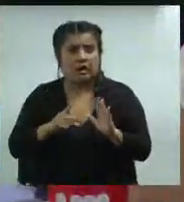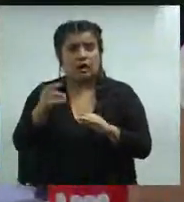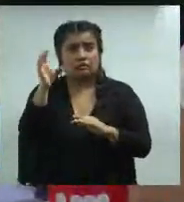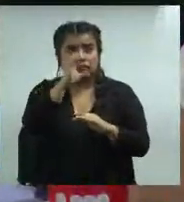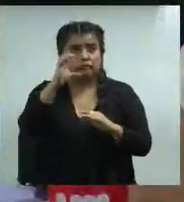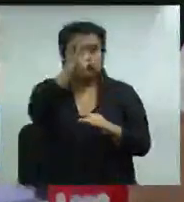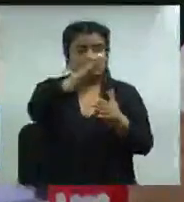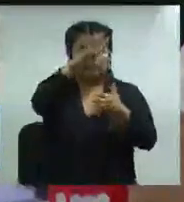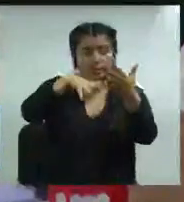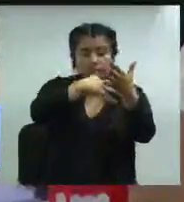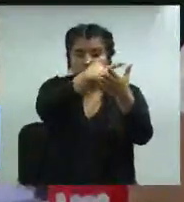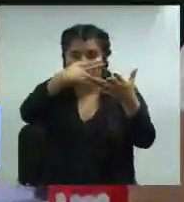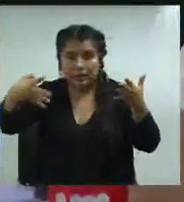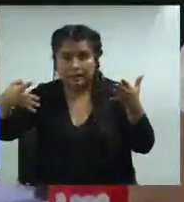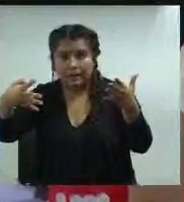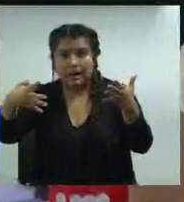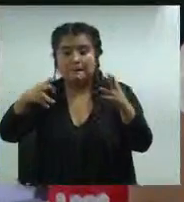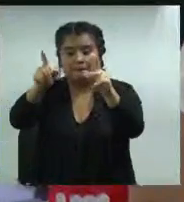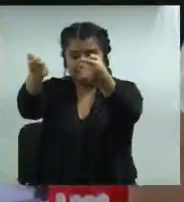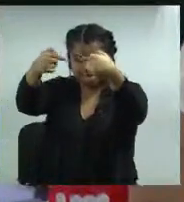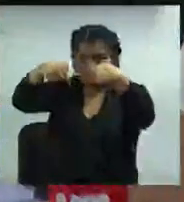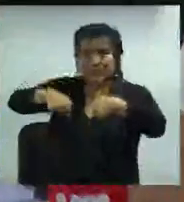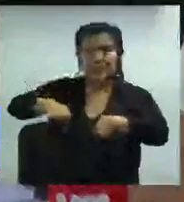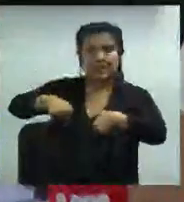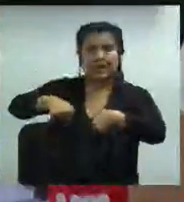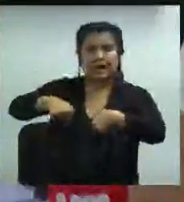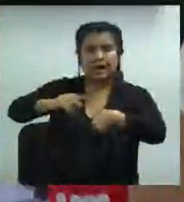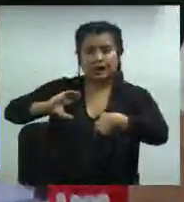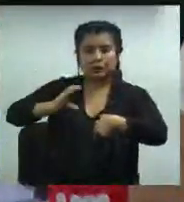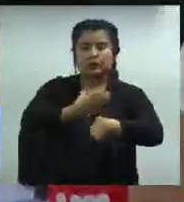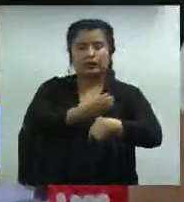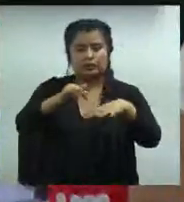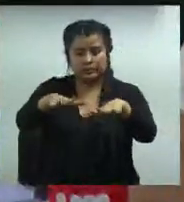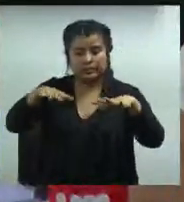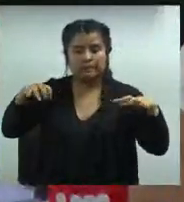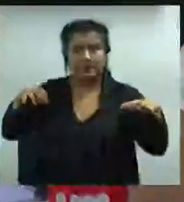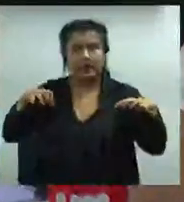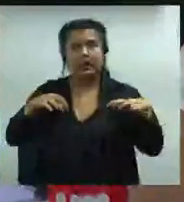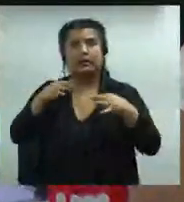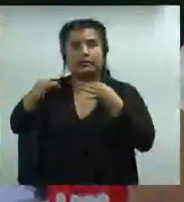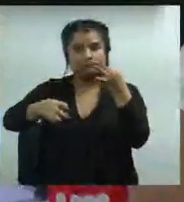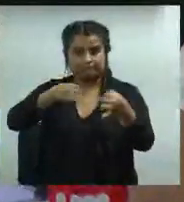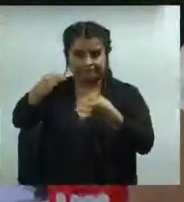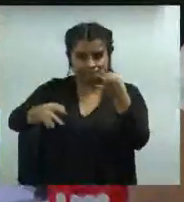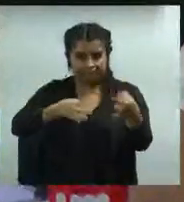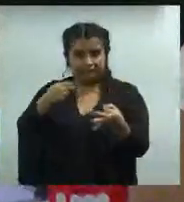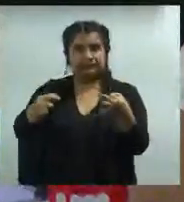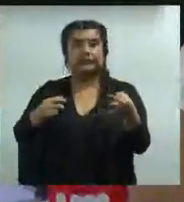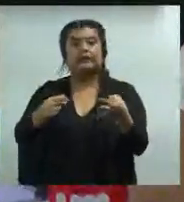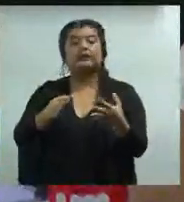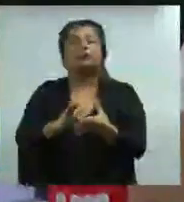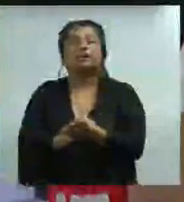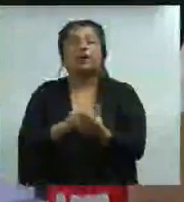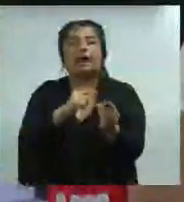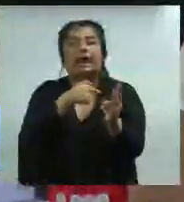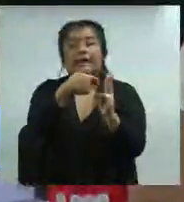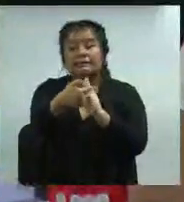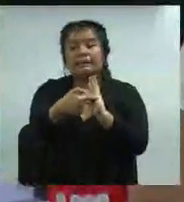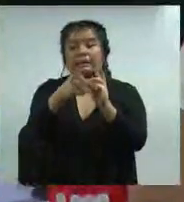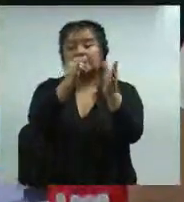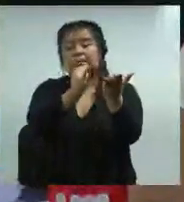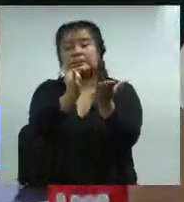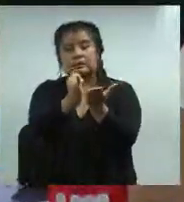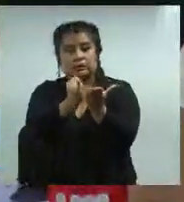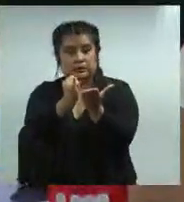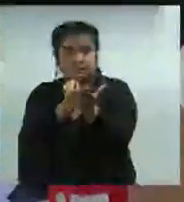citar a la CONRED en pleno y que vengan a explicar cuáles son las coordinaciones interinstitucionales que están teniendo